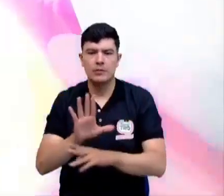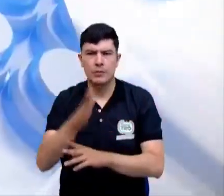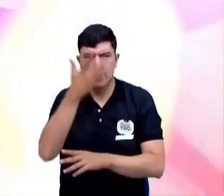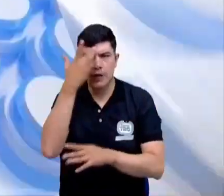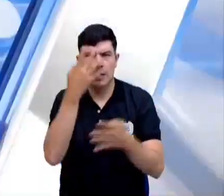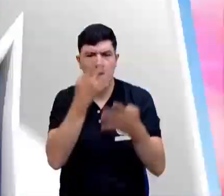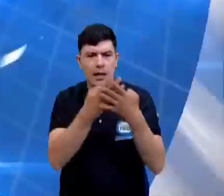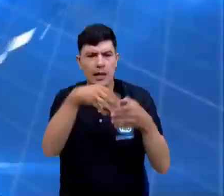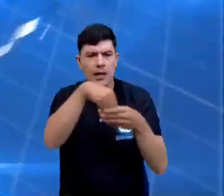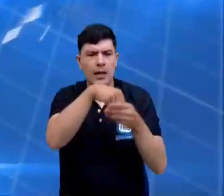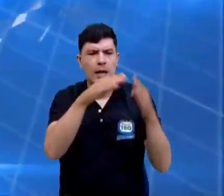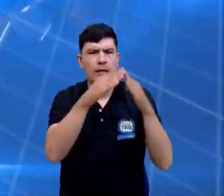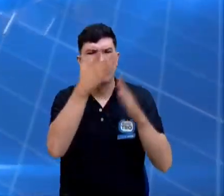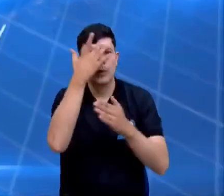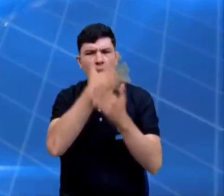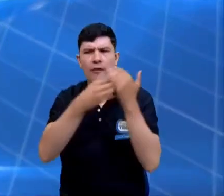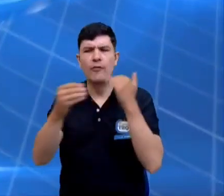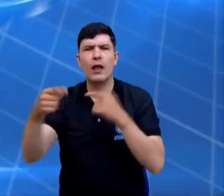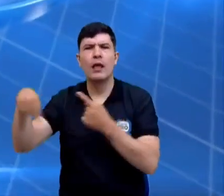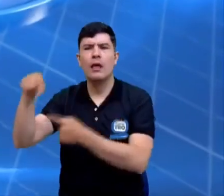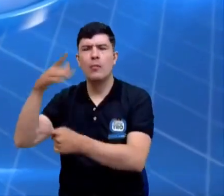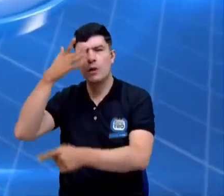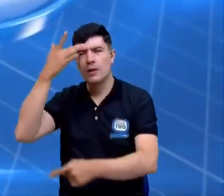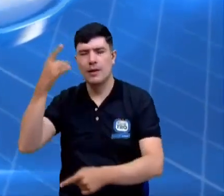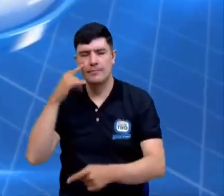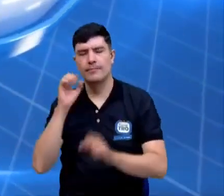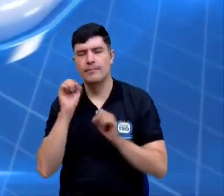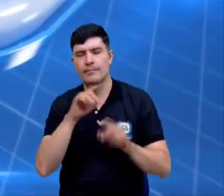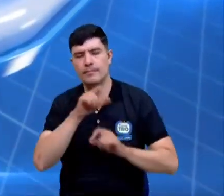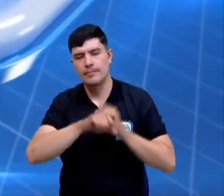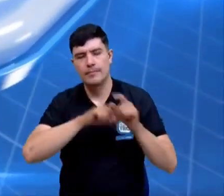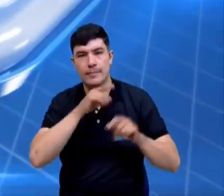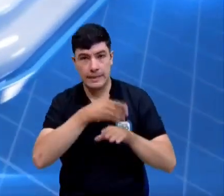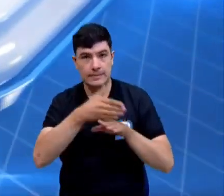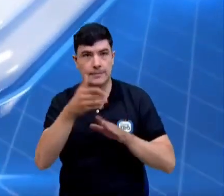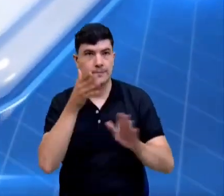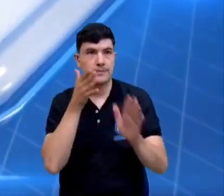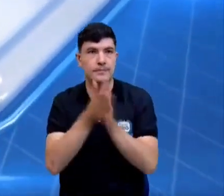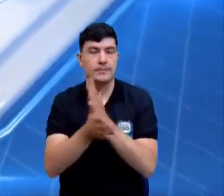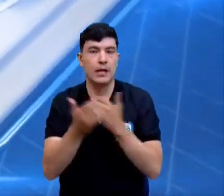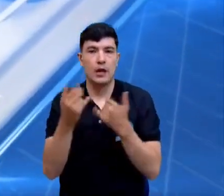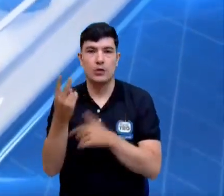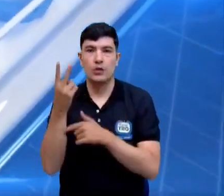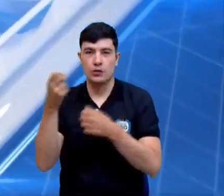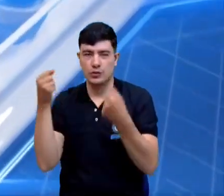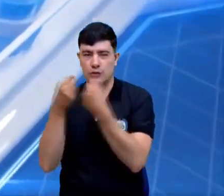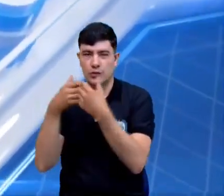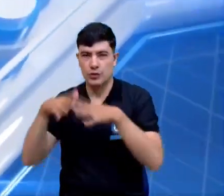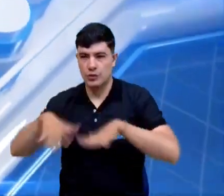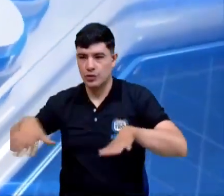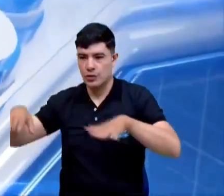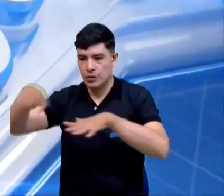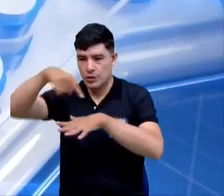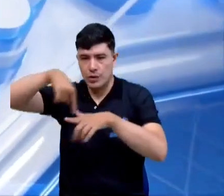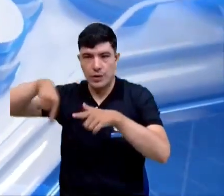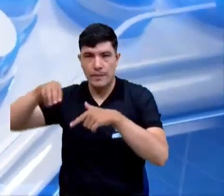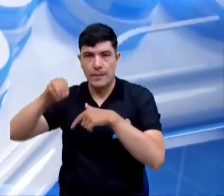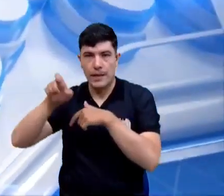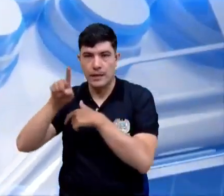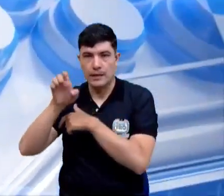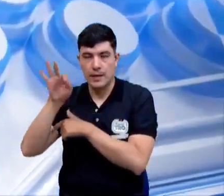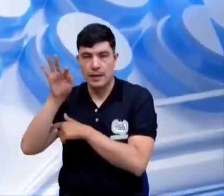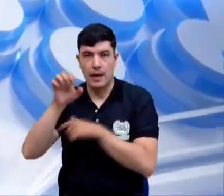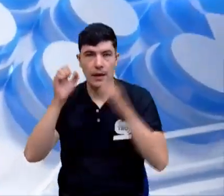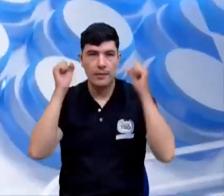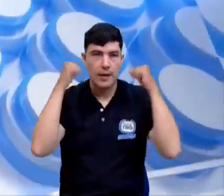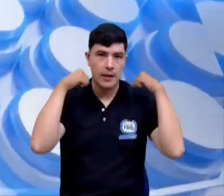hecho. Dos accidentes de tránsito se registraron sobre las vías de la Meseta, uno de ellos en la autopista que conduce de Florida Blanca hacia Piedecuesta,